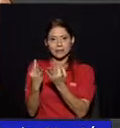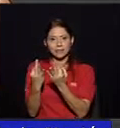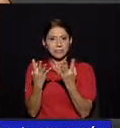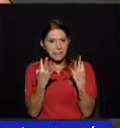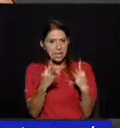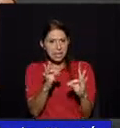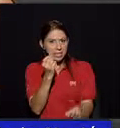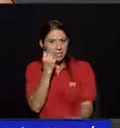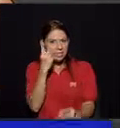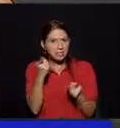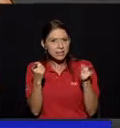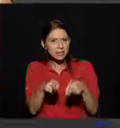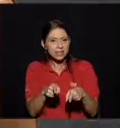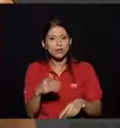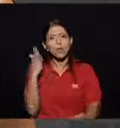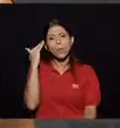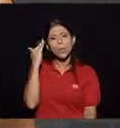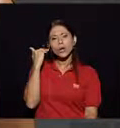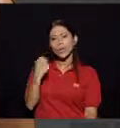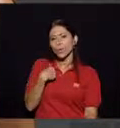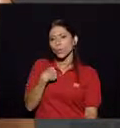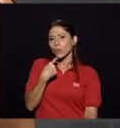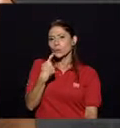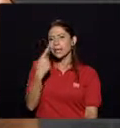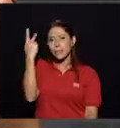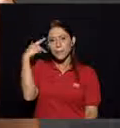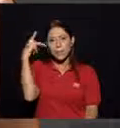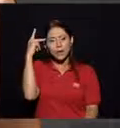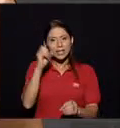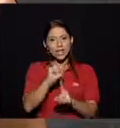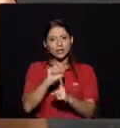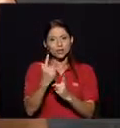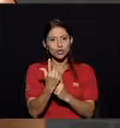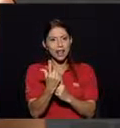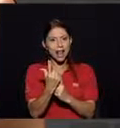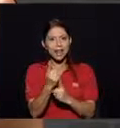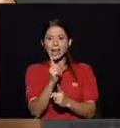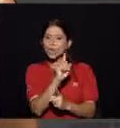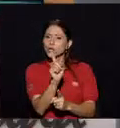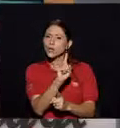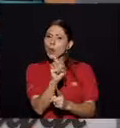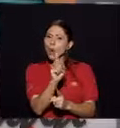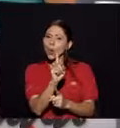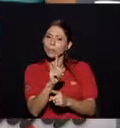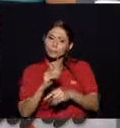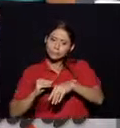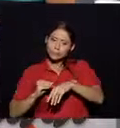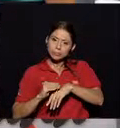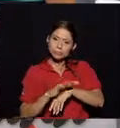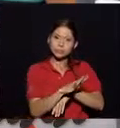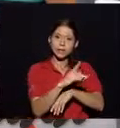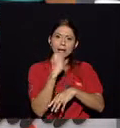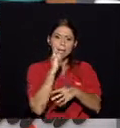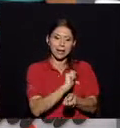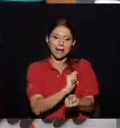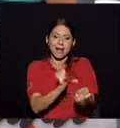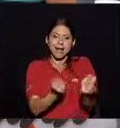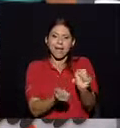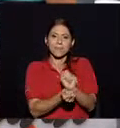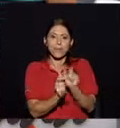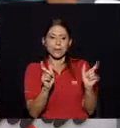entender qué es lo que está pasando, por qué es que uno dice que la política social no está teniendo un efecto para mover esos índices